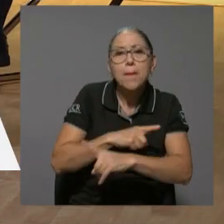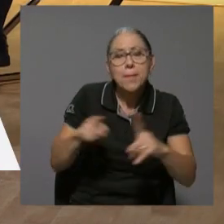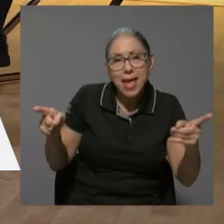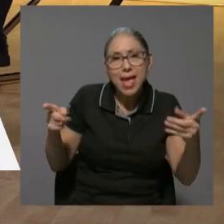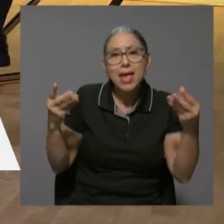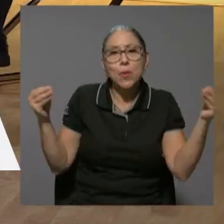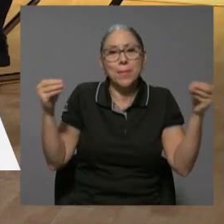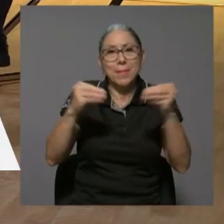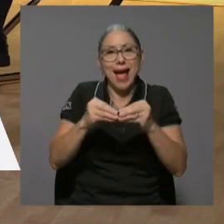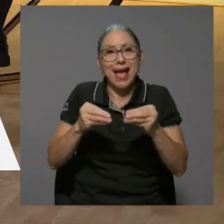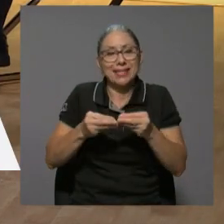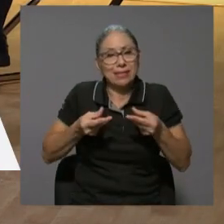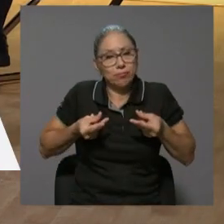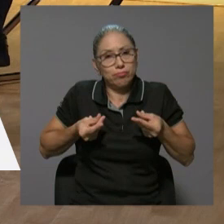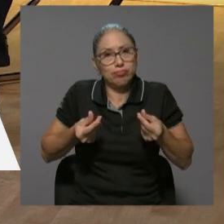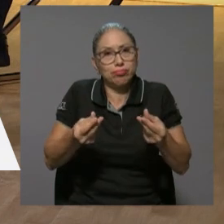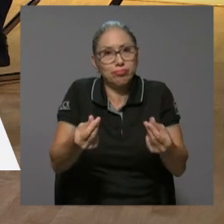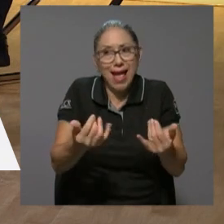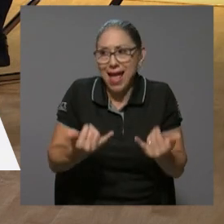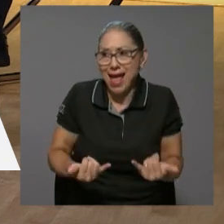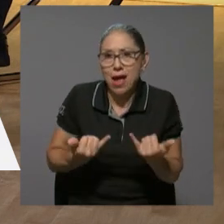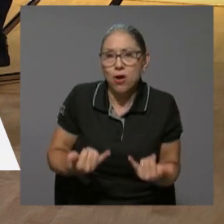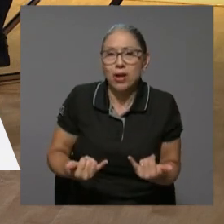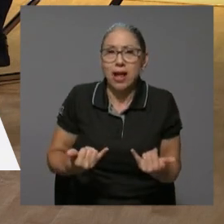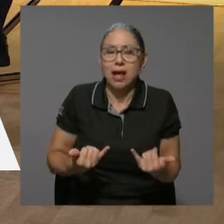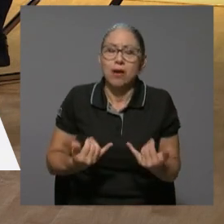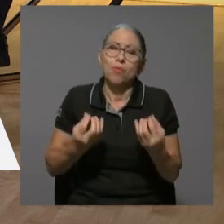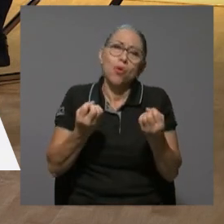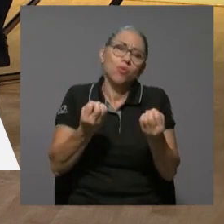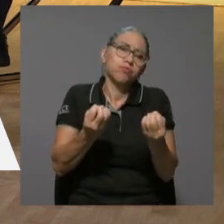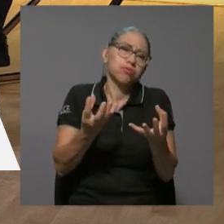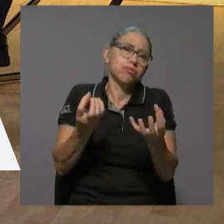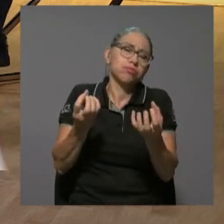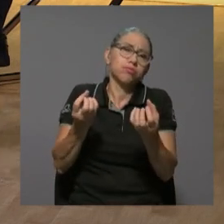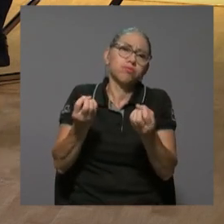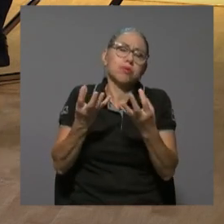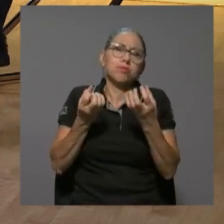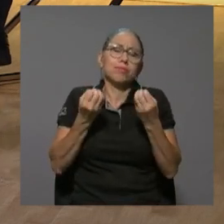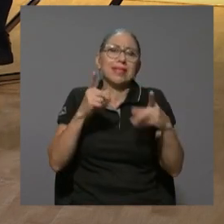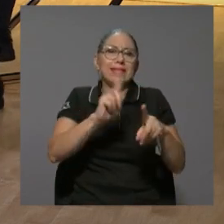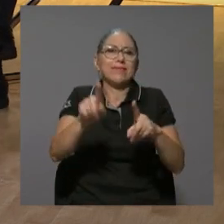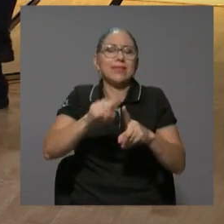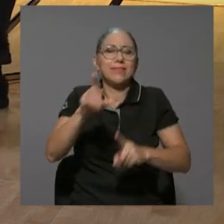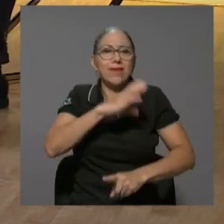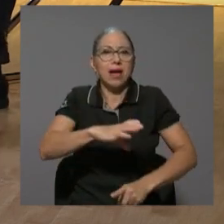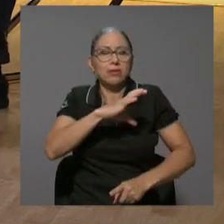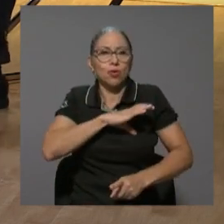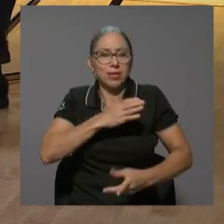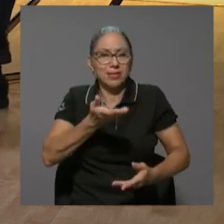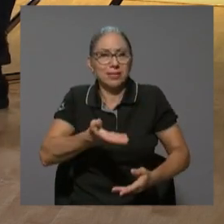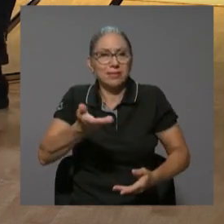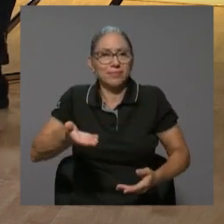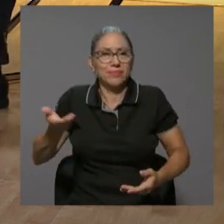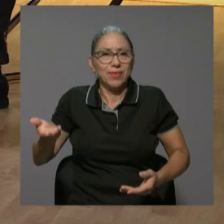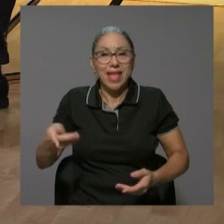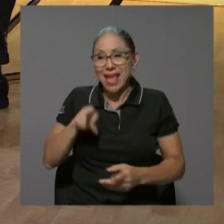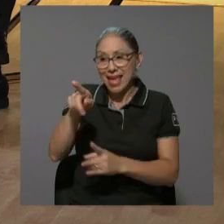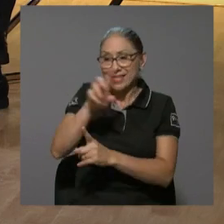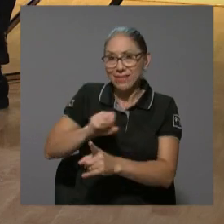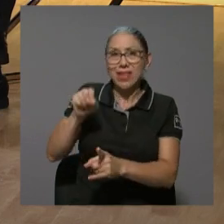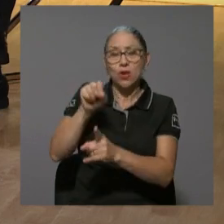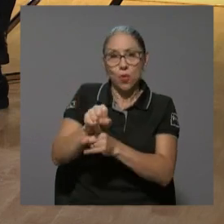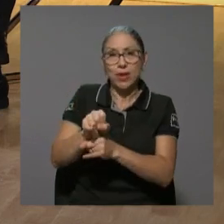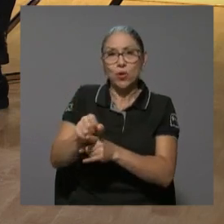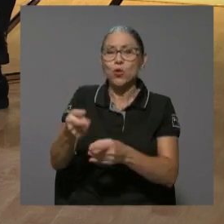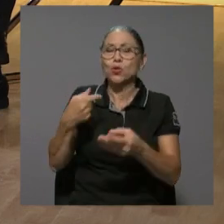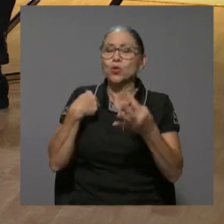acelerado en la época contemporánea por una gran cantidad de factores. Y ese fenómeno yo traté